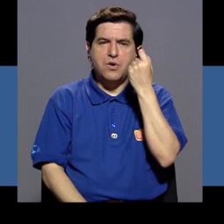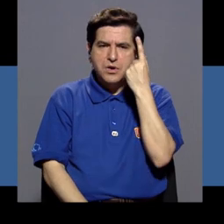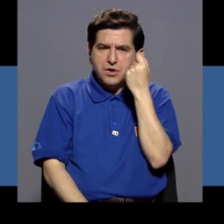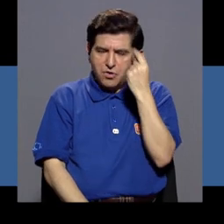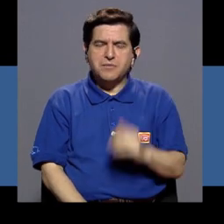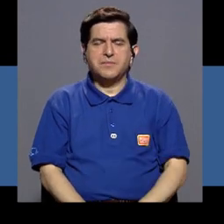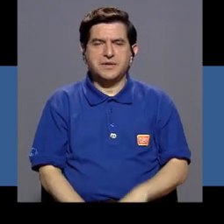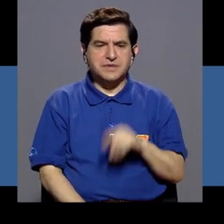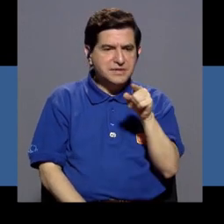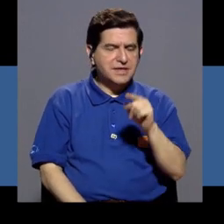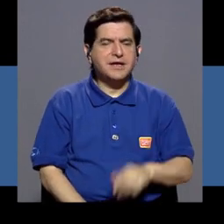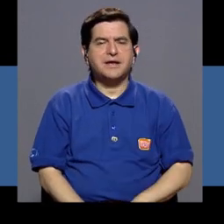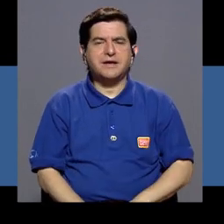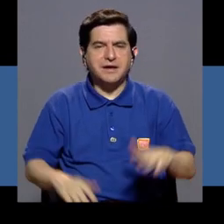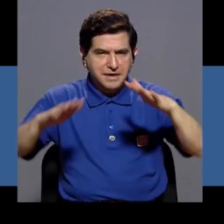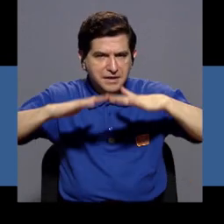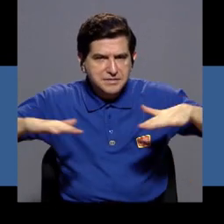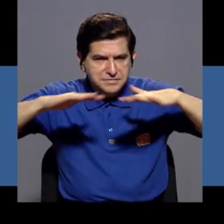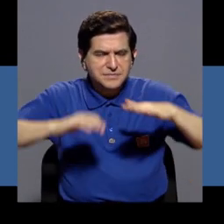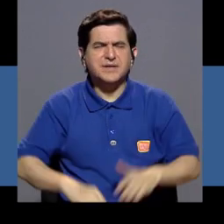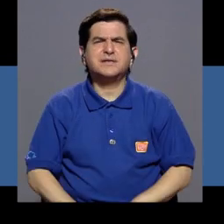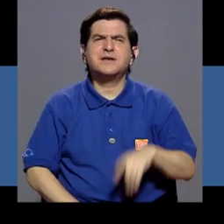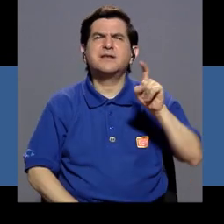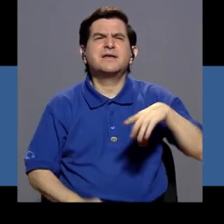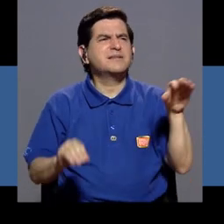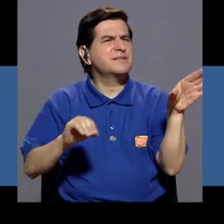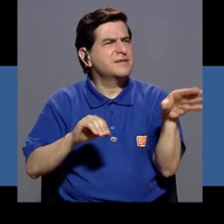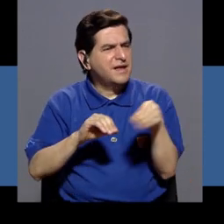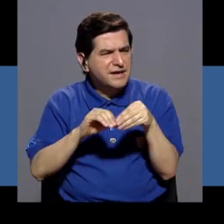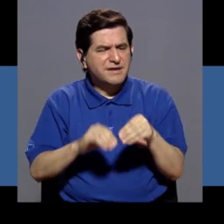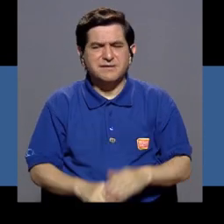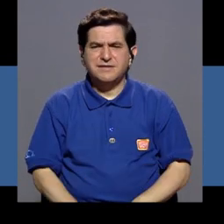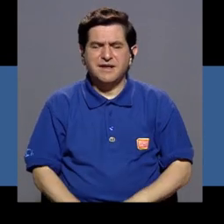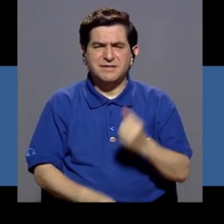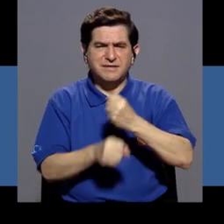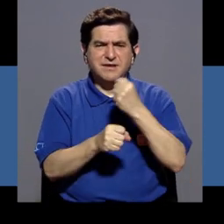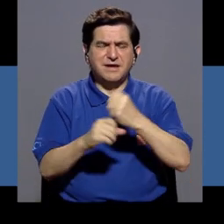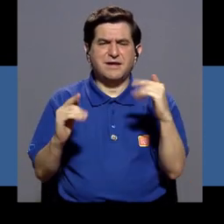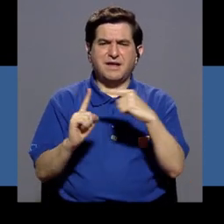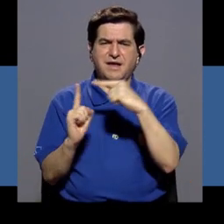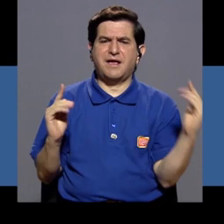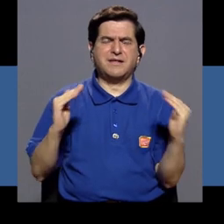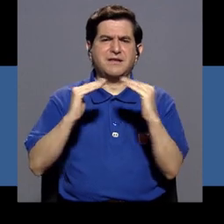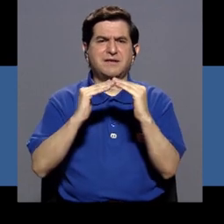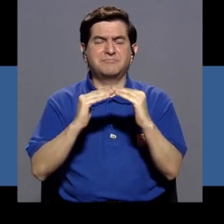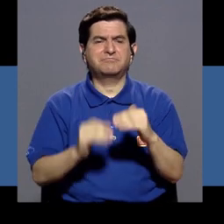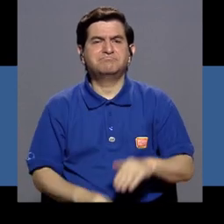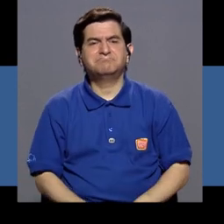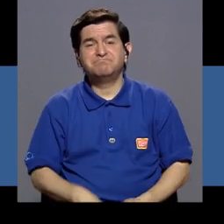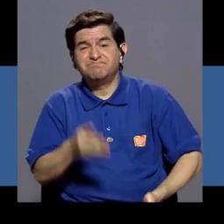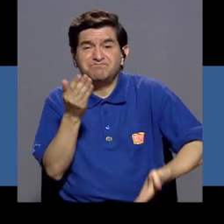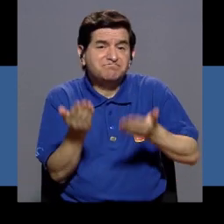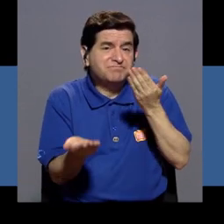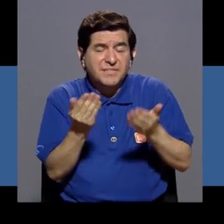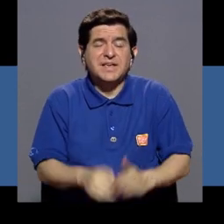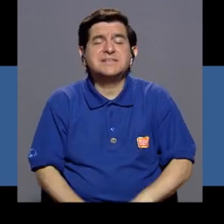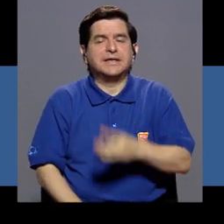de esos tiempos. ¿Qué más puede necesitar una persona para hacerte trabajo? Sobre todo eso, sobre todo como